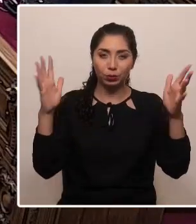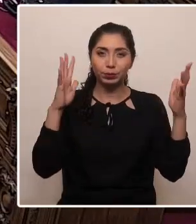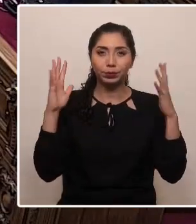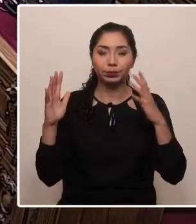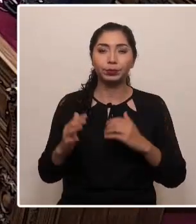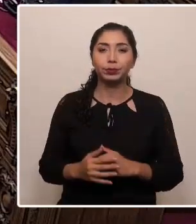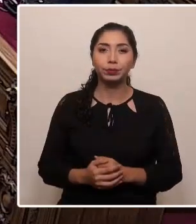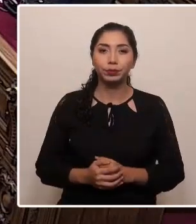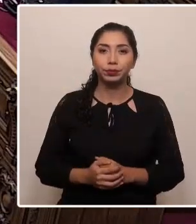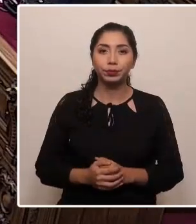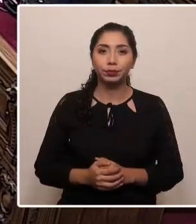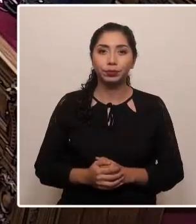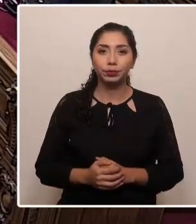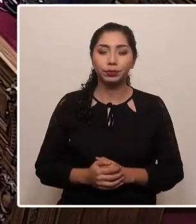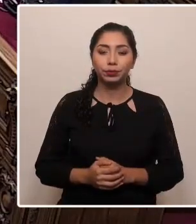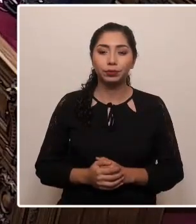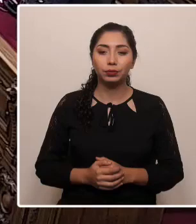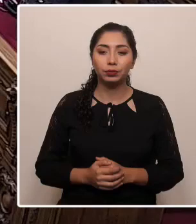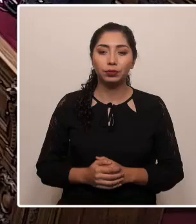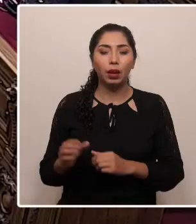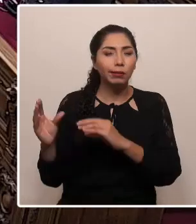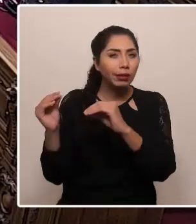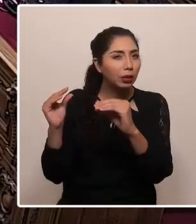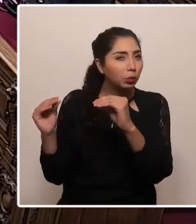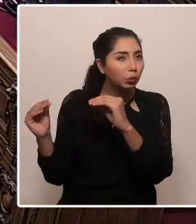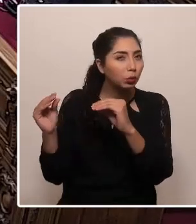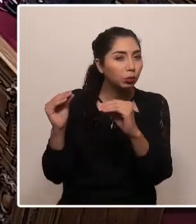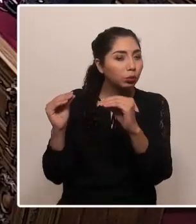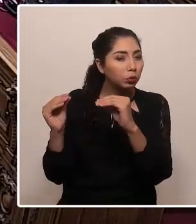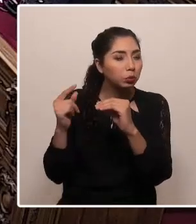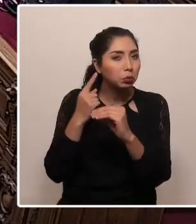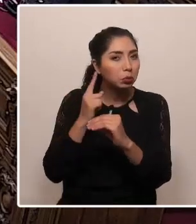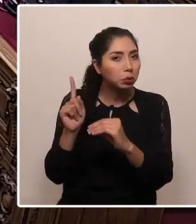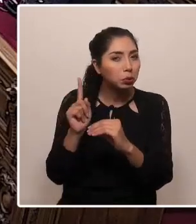¿Puede alguna forma preguntarle si...?